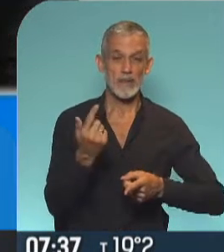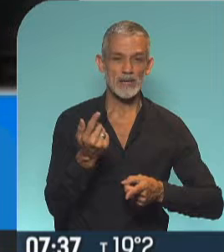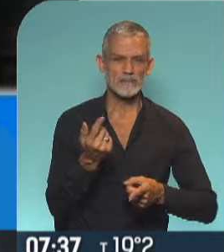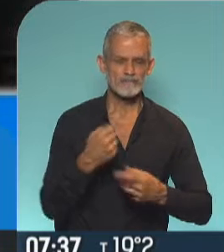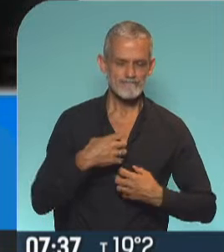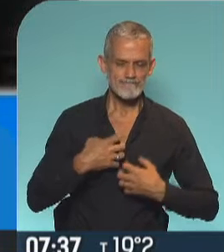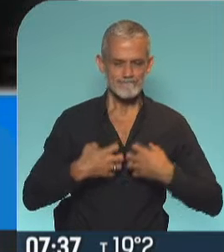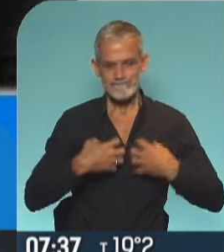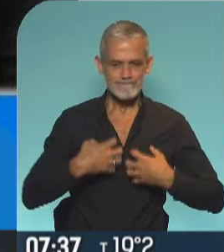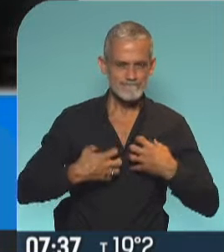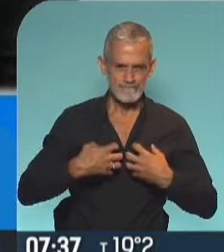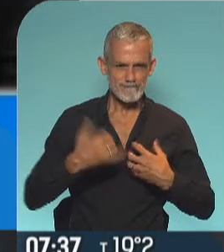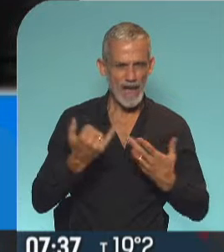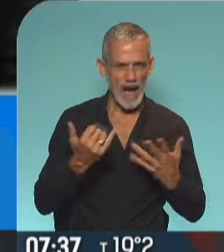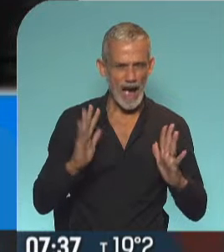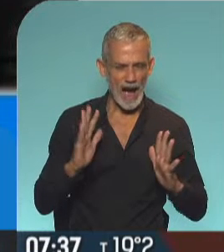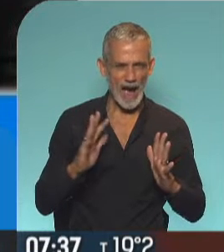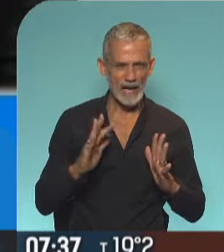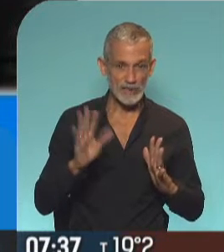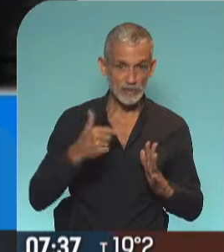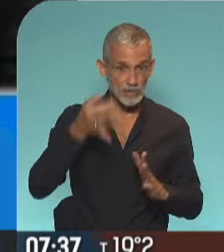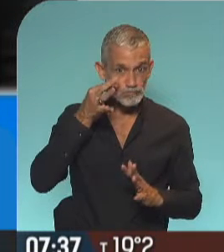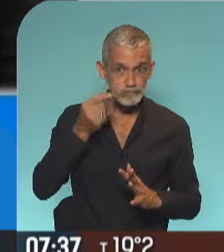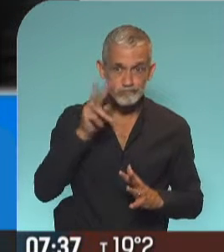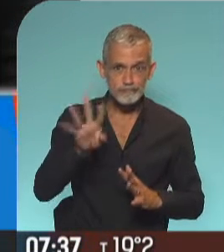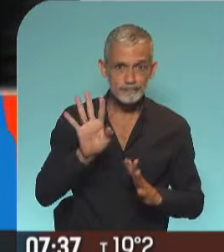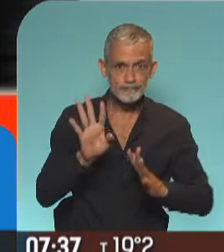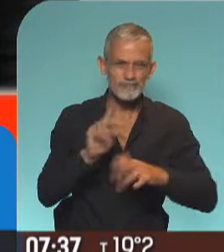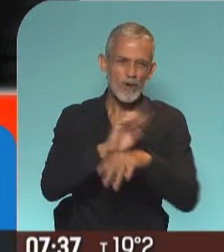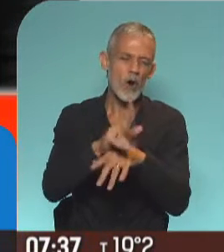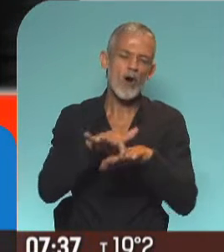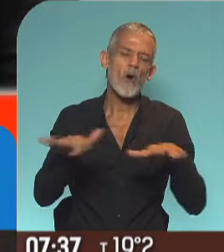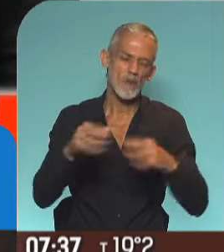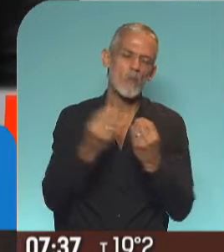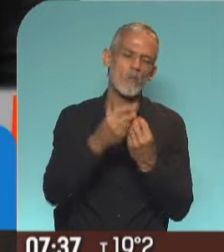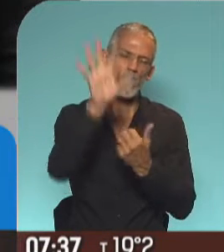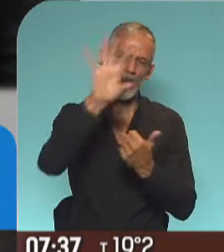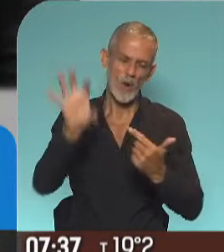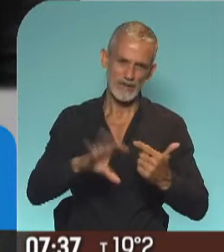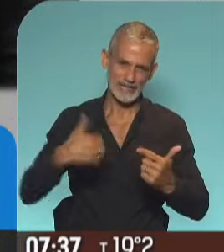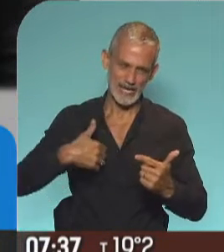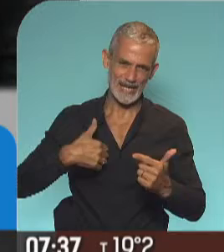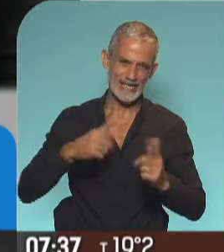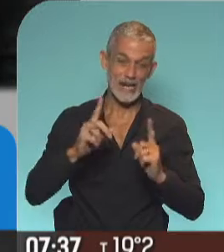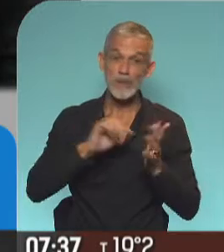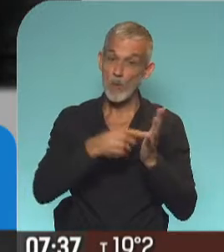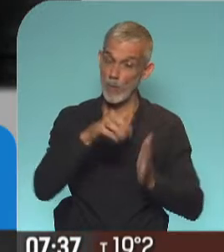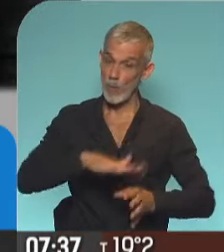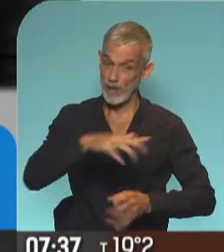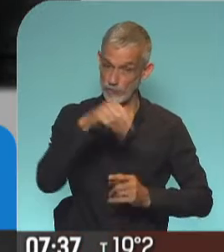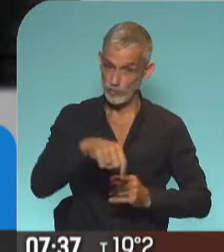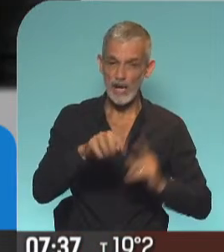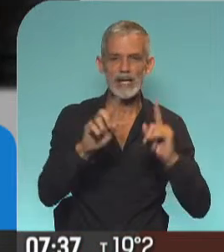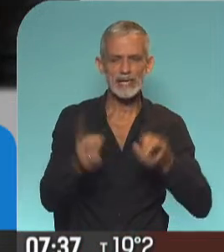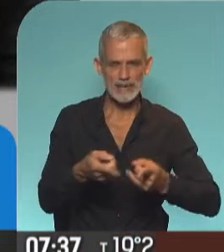inestabilidad emocional, y esto lamentablemente lo vivimos en este marco del COVID en muchas provincias y mismo en la ciudad de Buenos Aires,